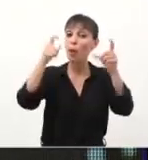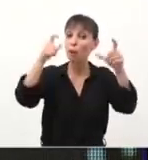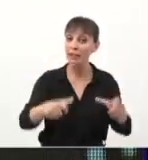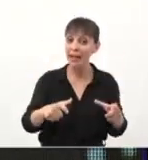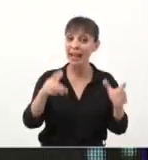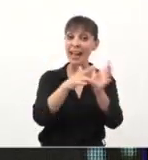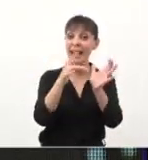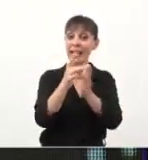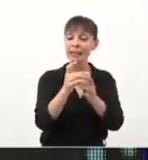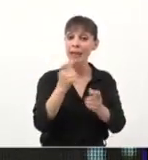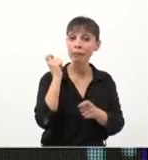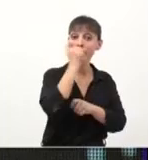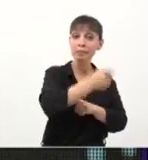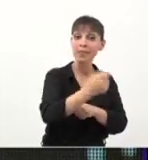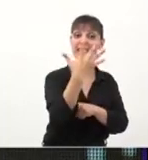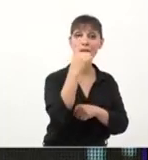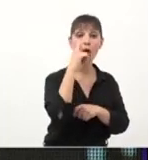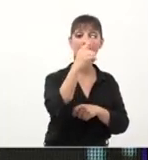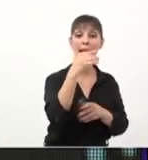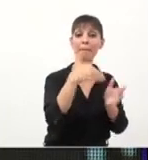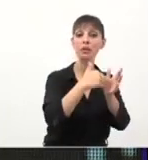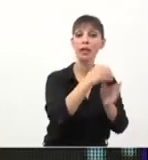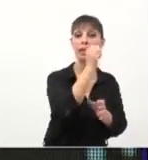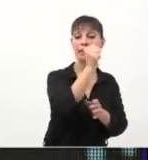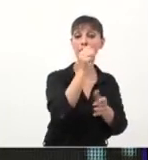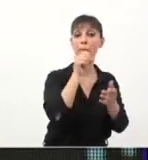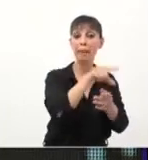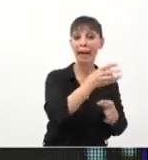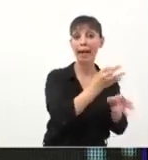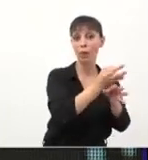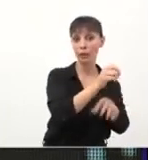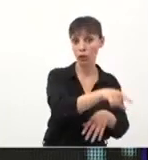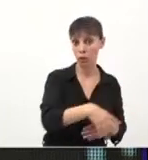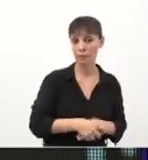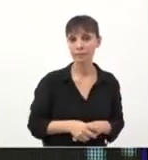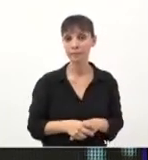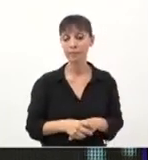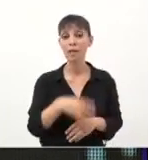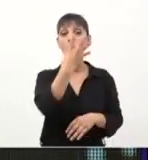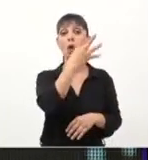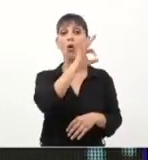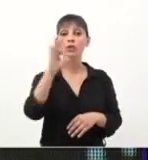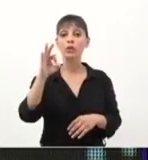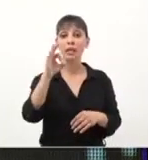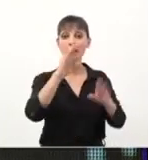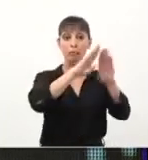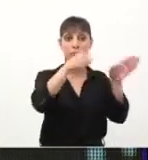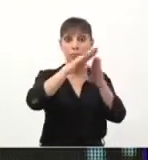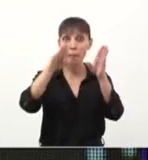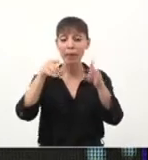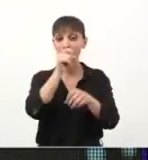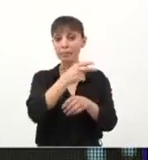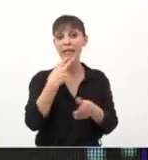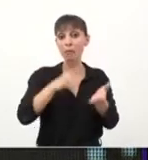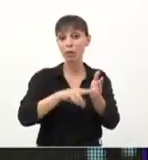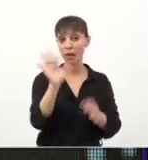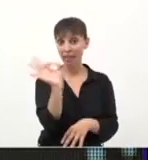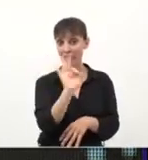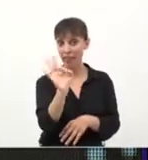recibe 5.000 millones de pesos anuales para subsidio a la educación. Tiene 400 propiedades que no pagan impuestos, muchas son